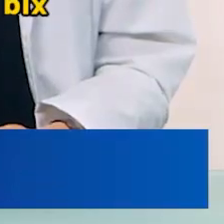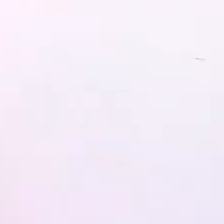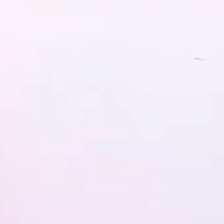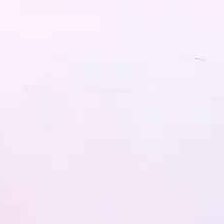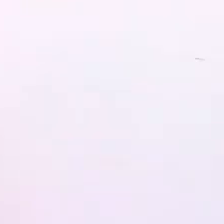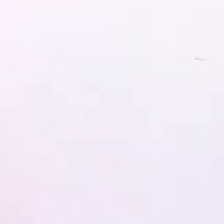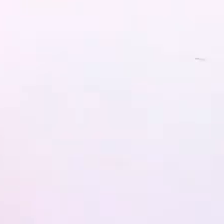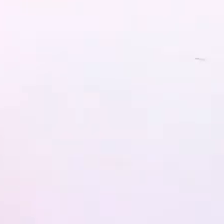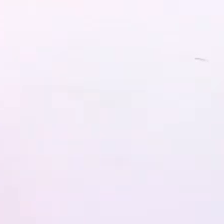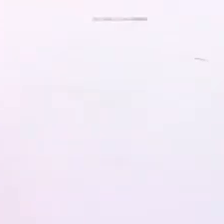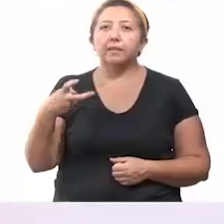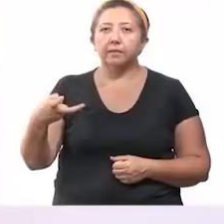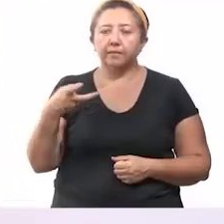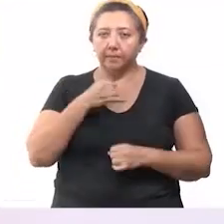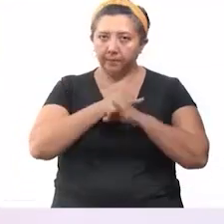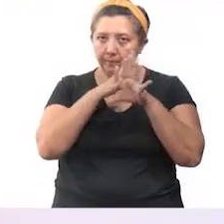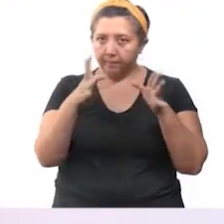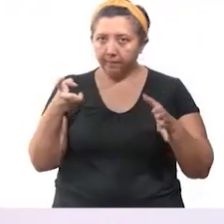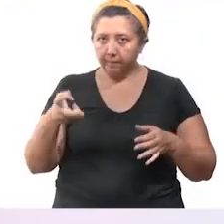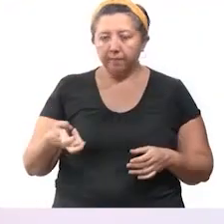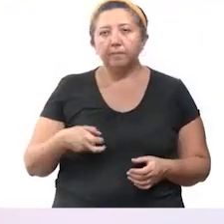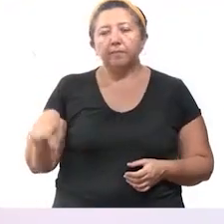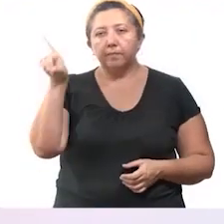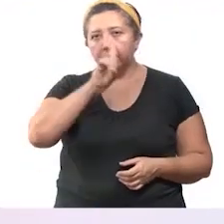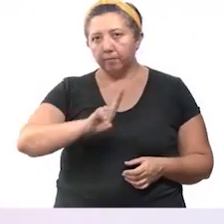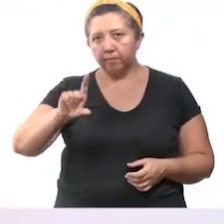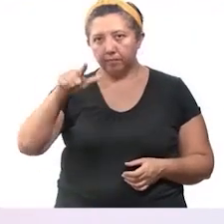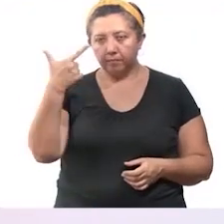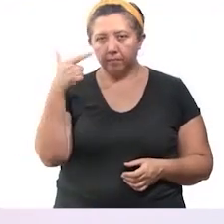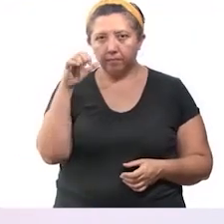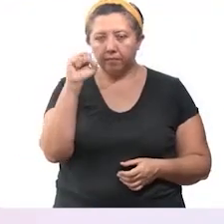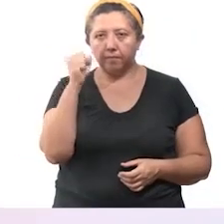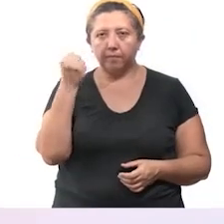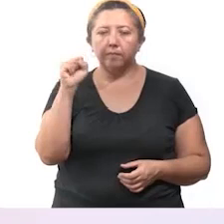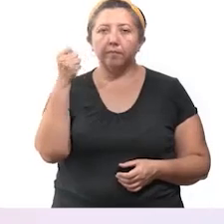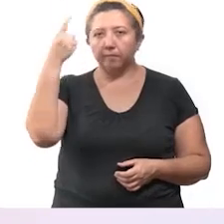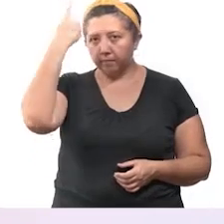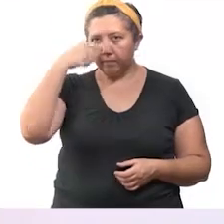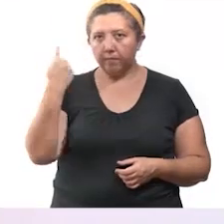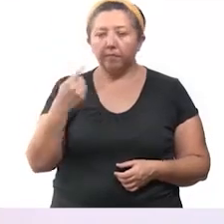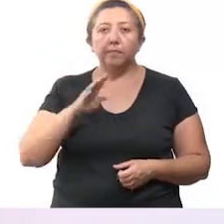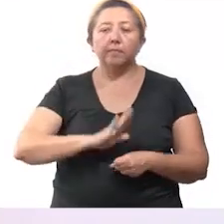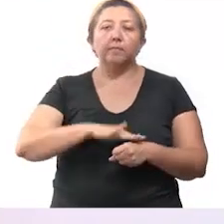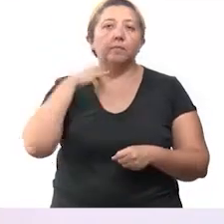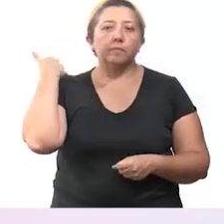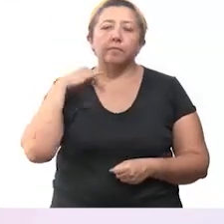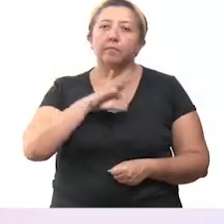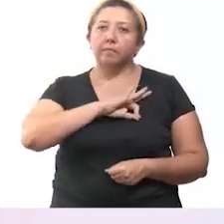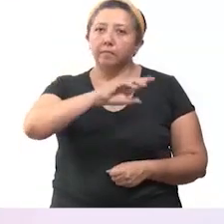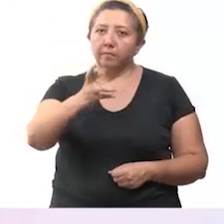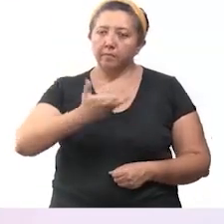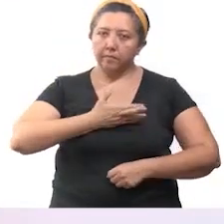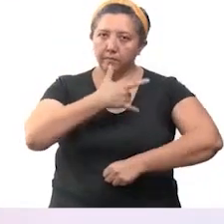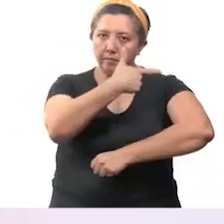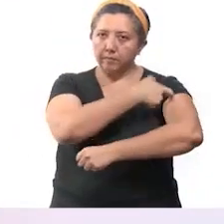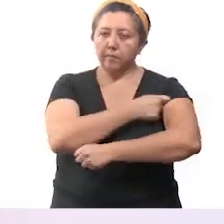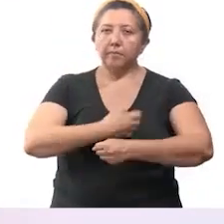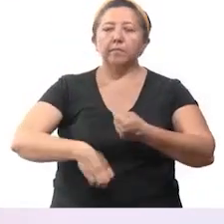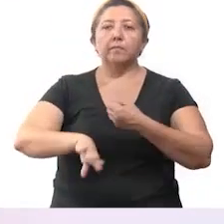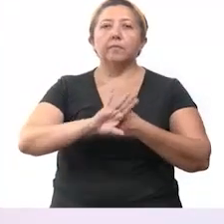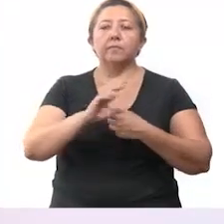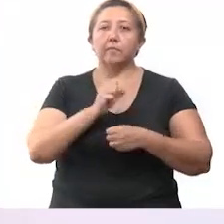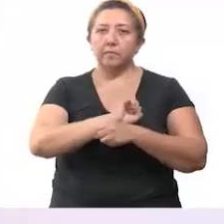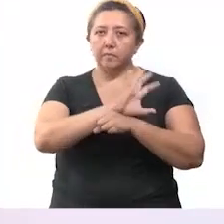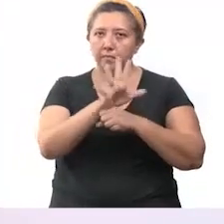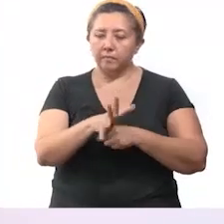favor. Gracias. Este es el parte médico de este domingo 12 de septiembre. Para que más yucatecos puedan recibir su vacuna contra el